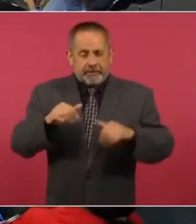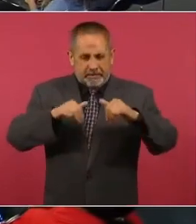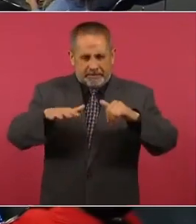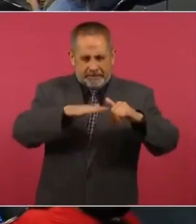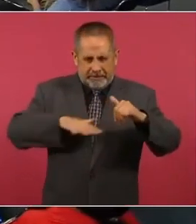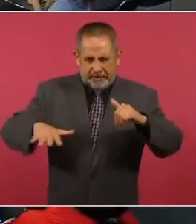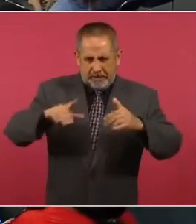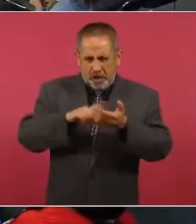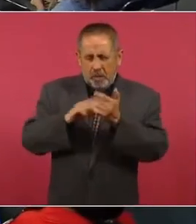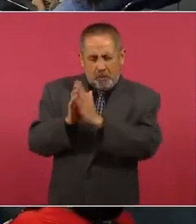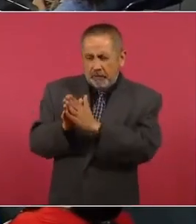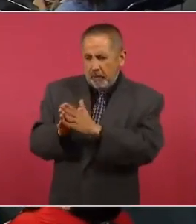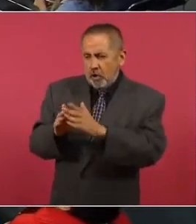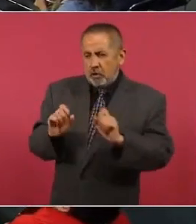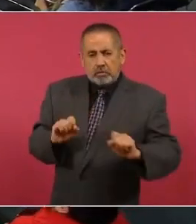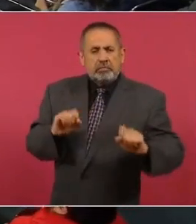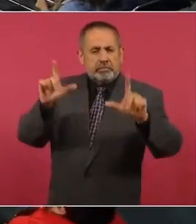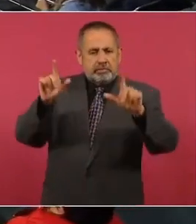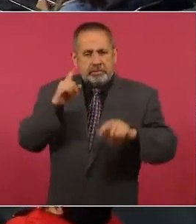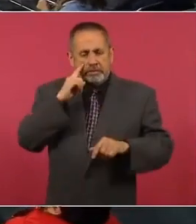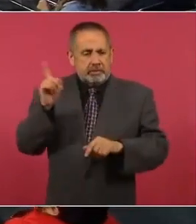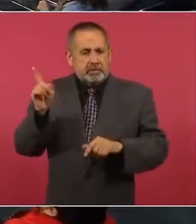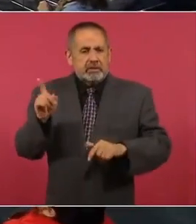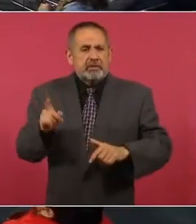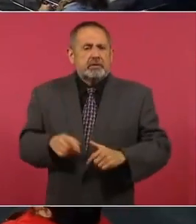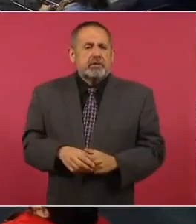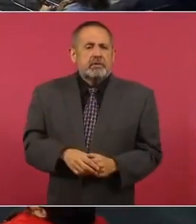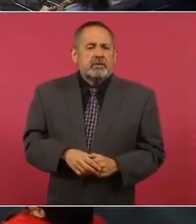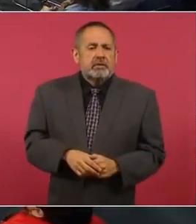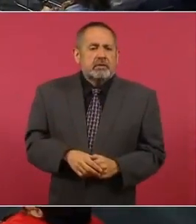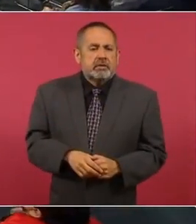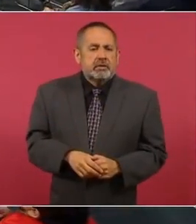favor, Jesús, o sea,